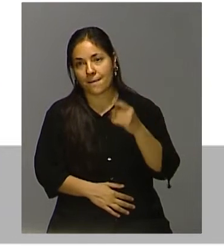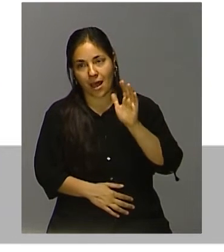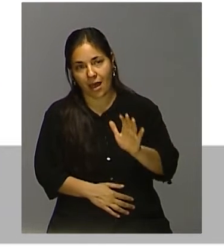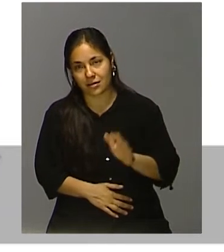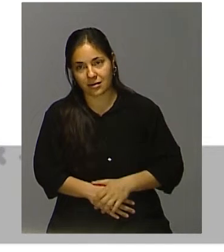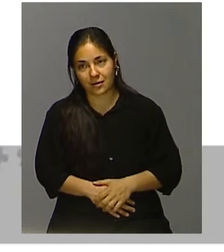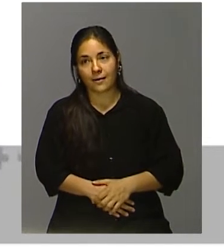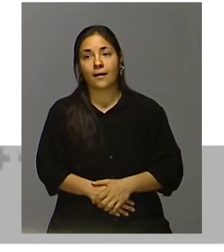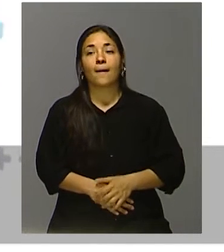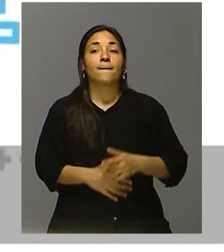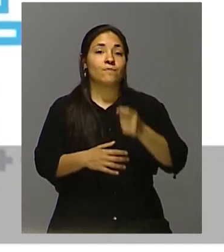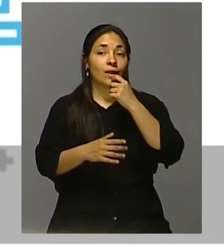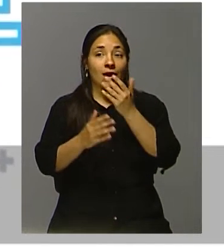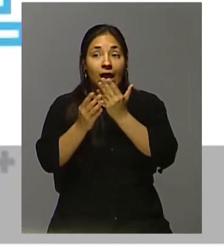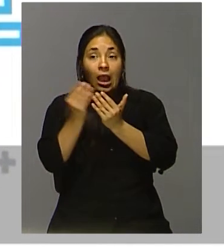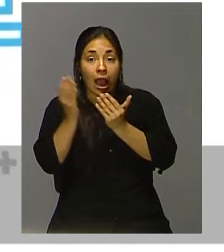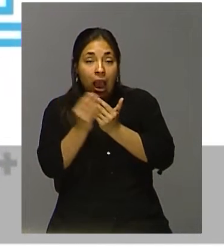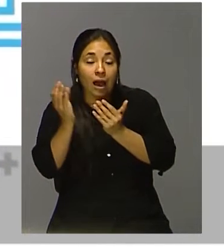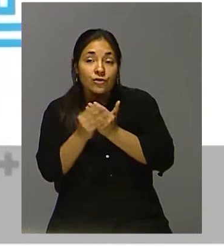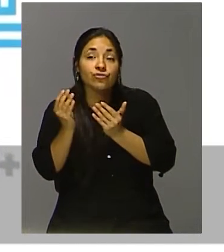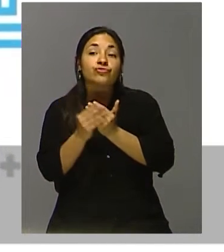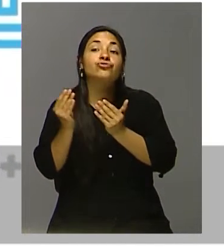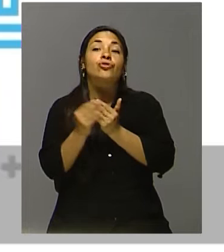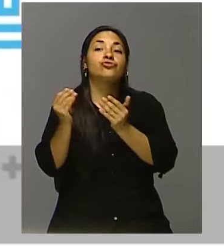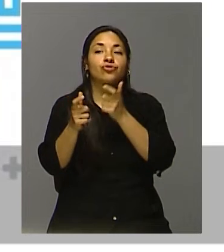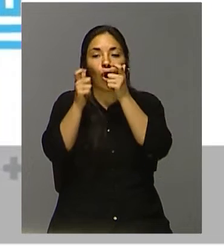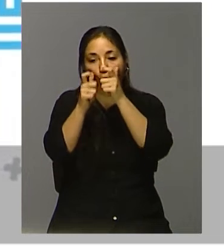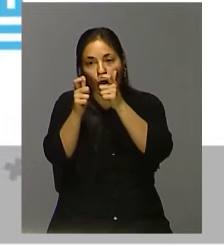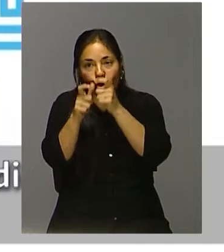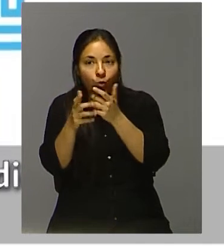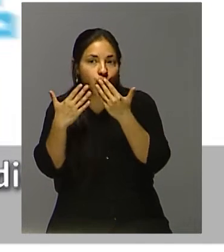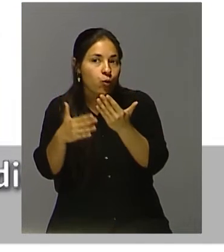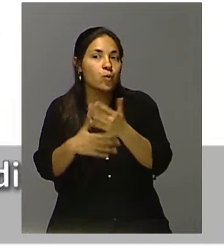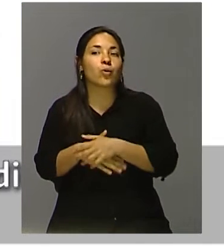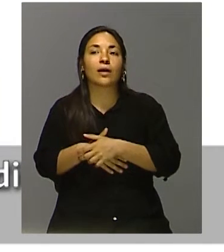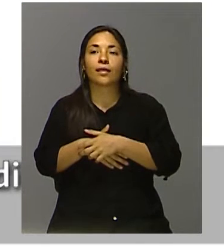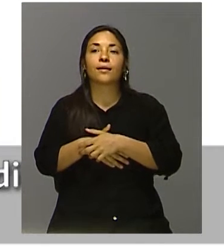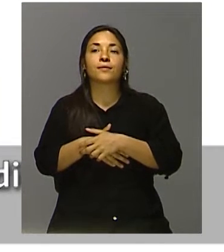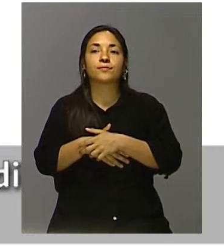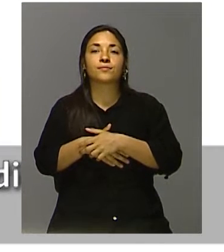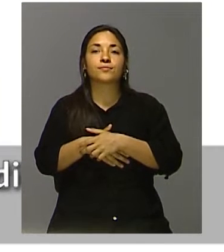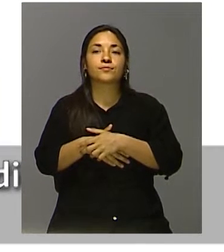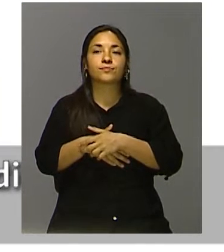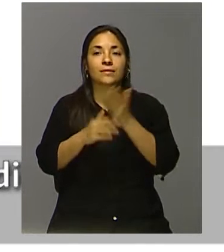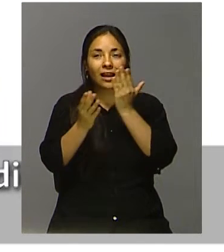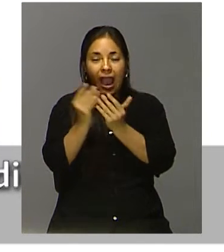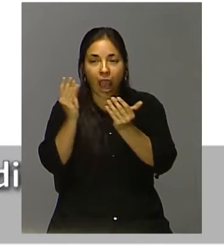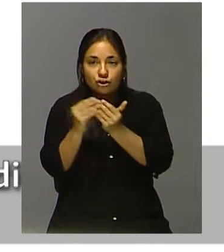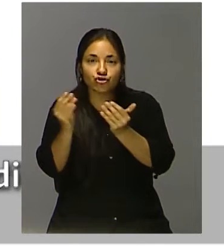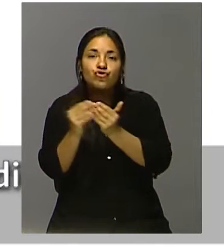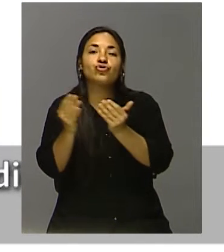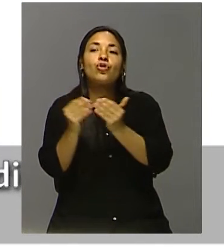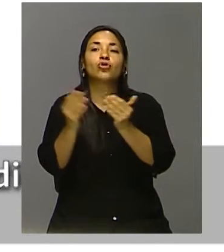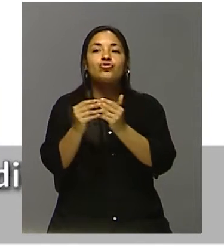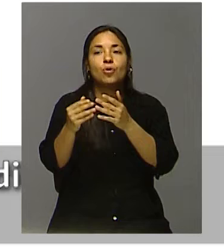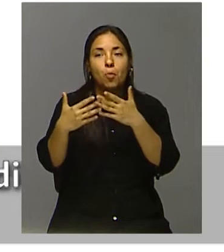Entonces, ¿qué gastos vos controlás también, ¿no? ¿Qué gastos vos controlás?